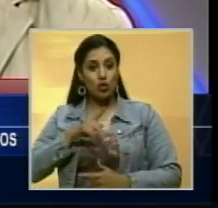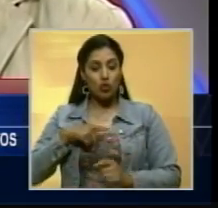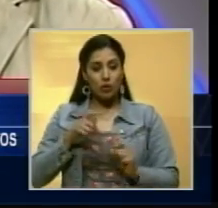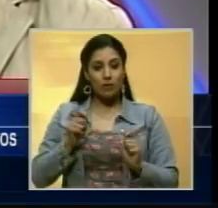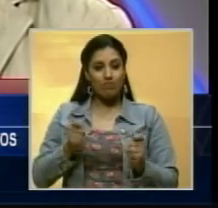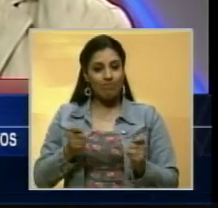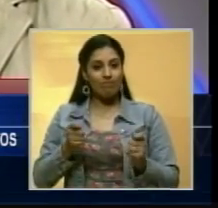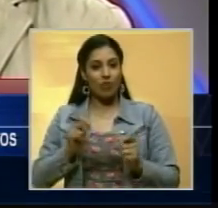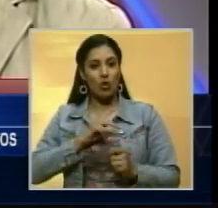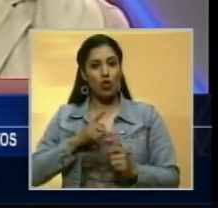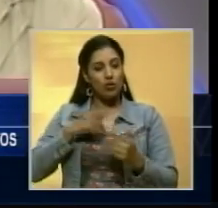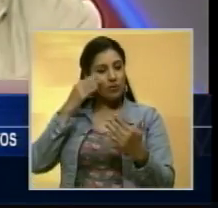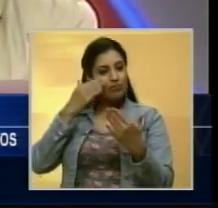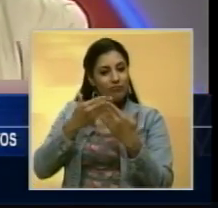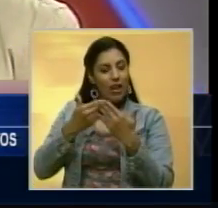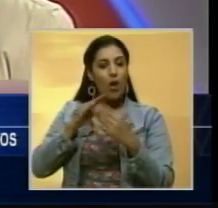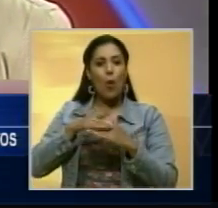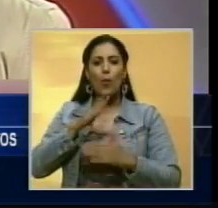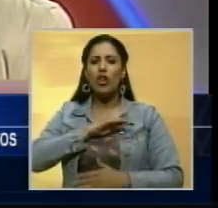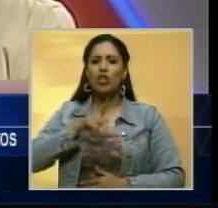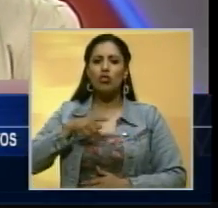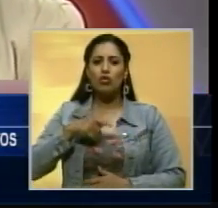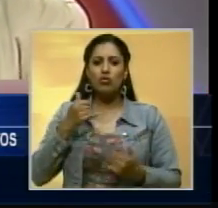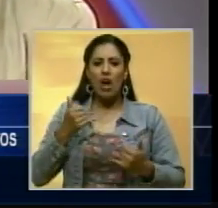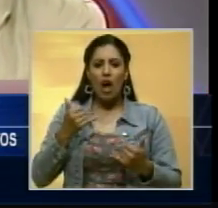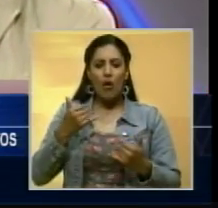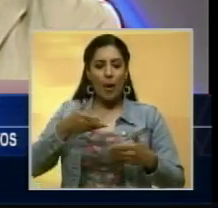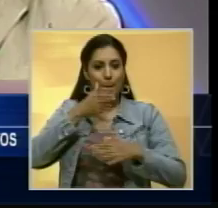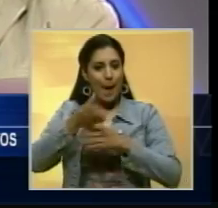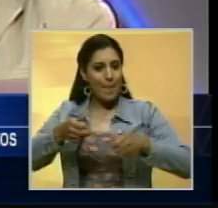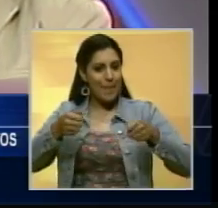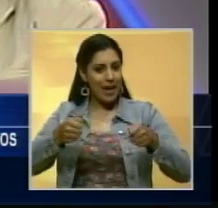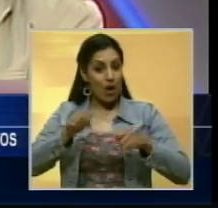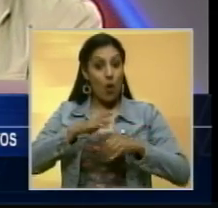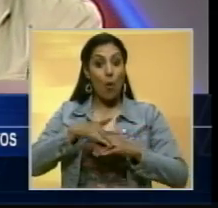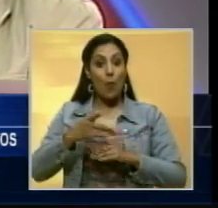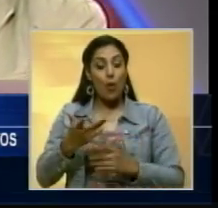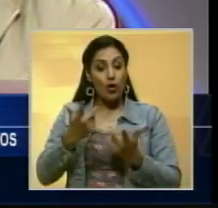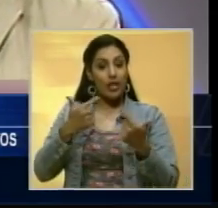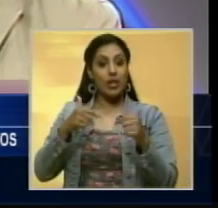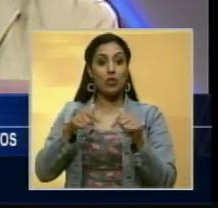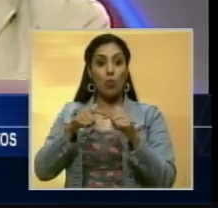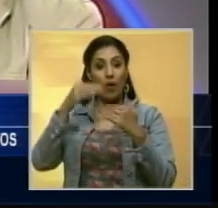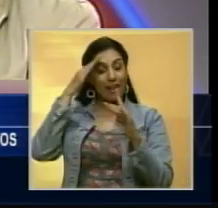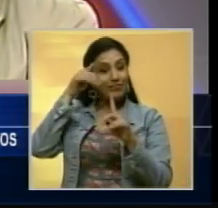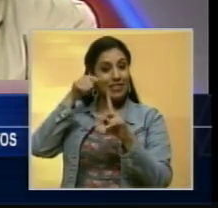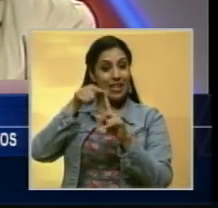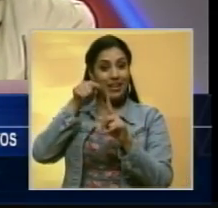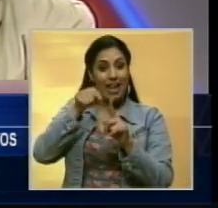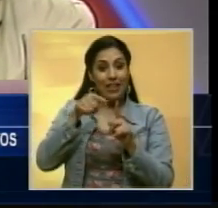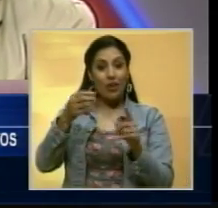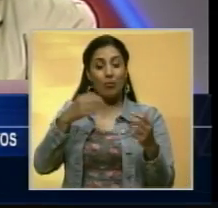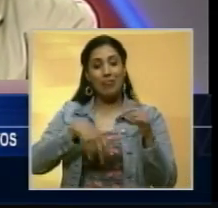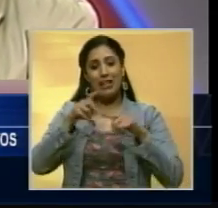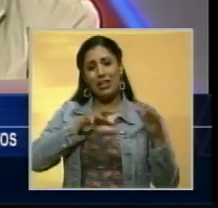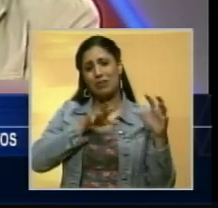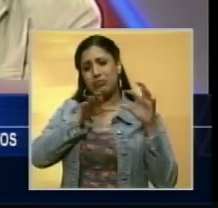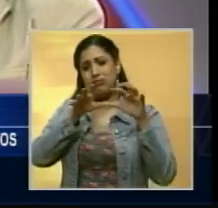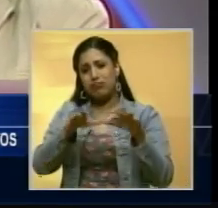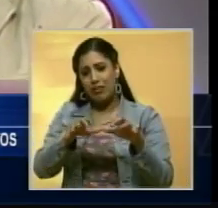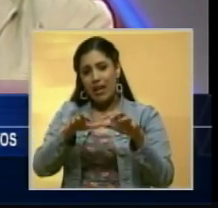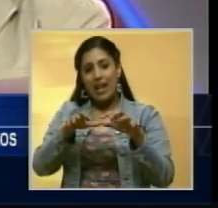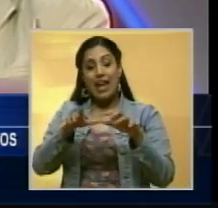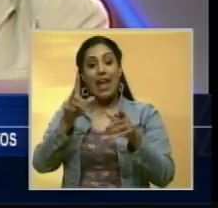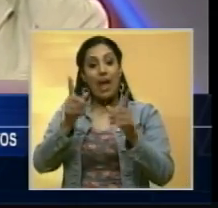mecanismos que nosotros estamos enfrentando. ¿Por qué nosotros actuamos en mercado? Precisamente porque ese es un epicentro donde llega gran cantidad de productos y